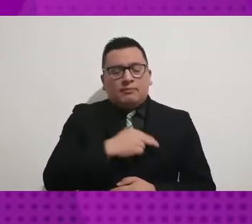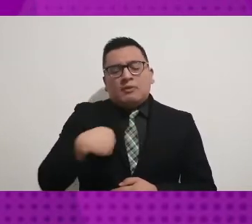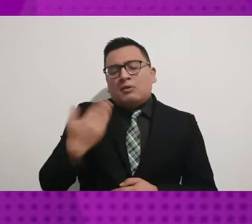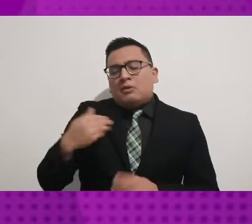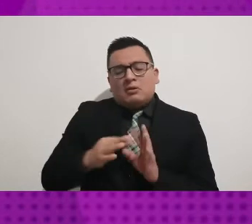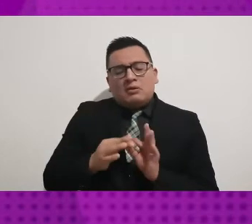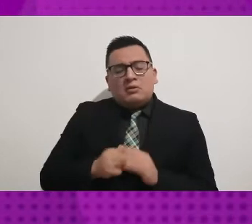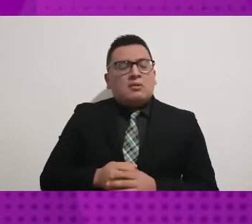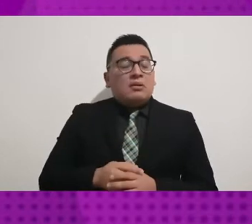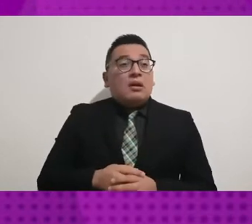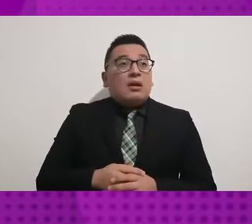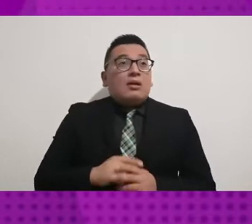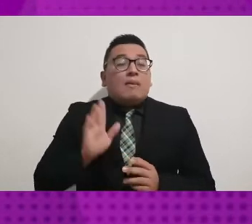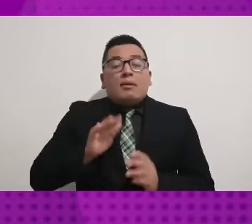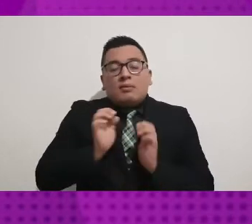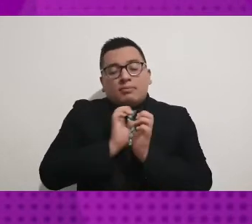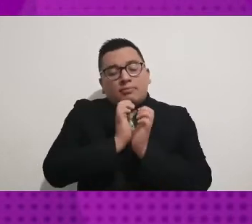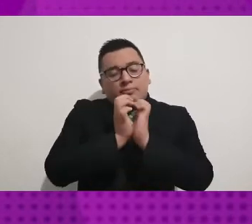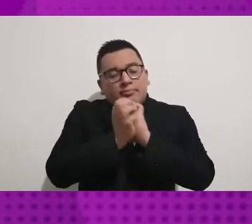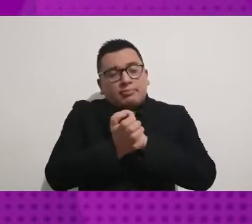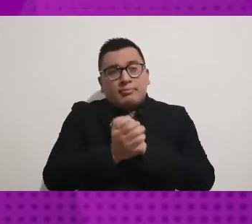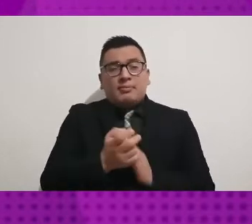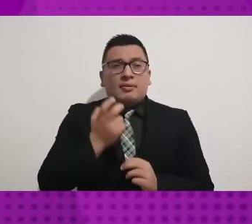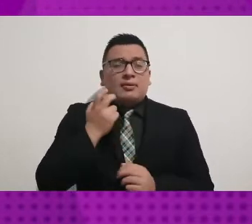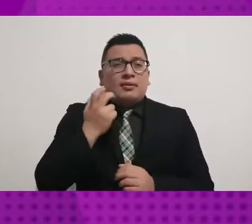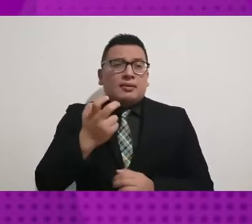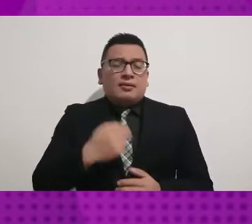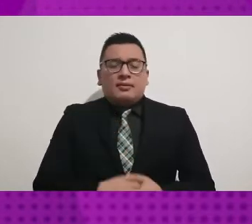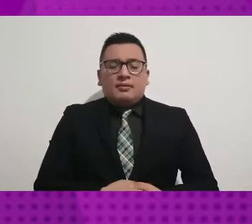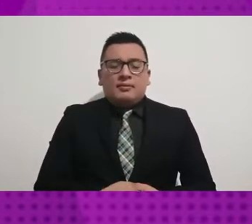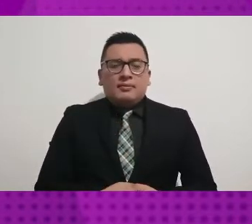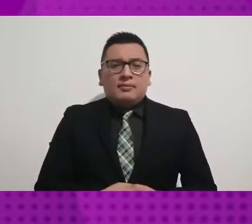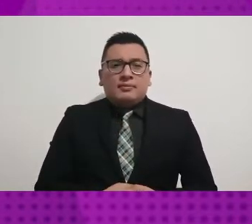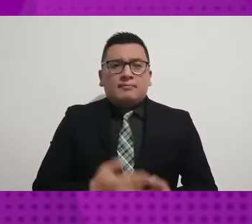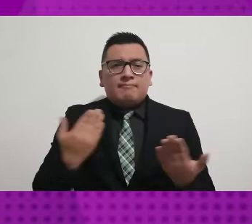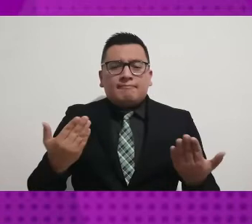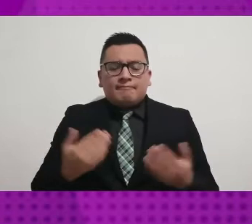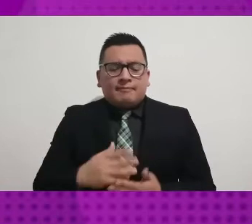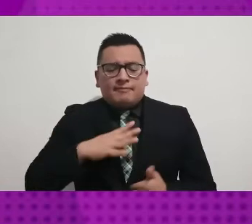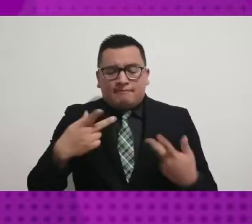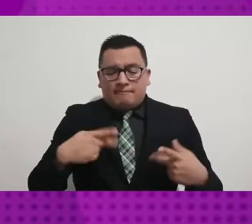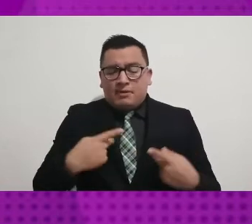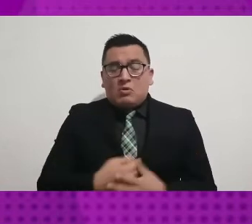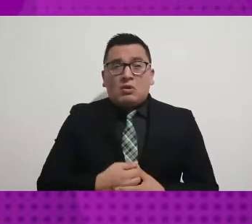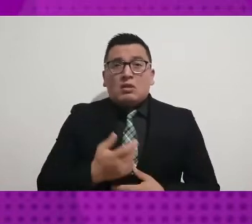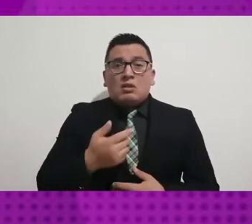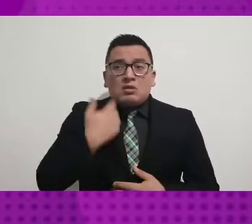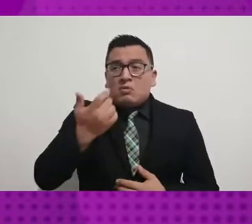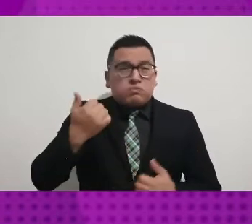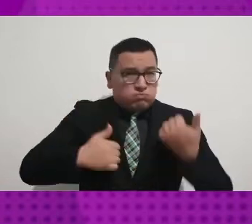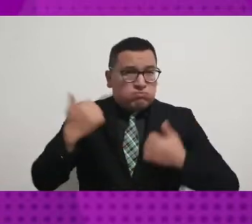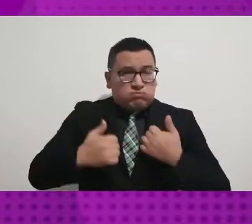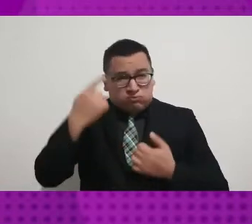nos estaba hablando acerca de la evolución que ha tenido esta figura, esta opción para los